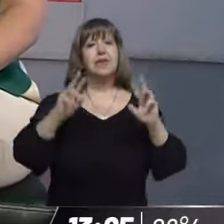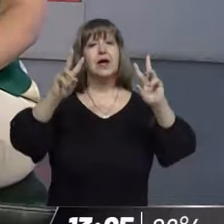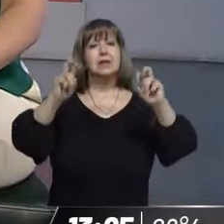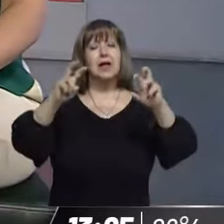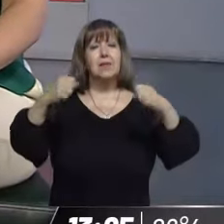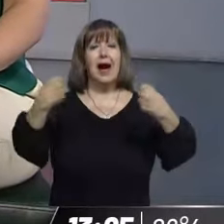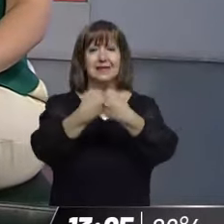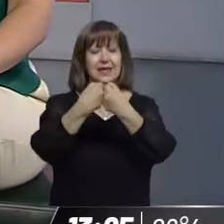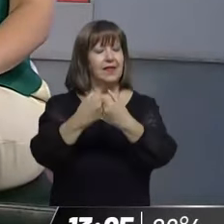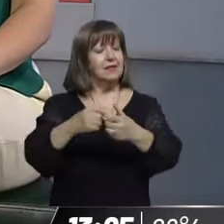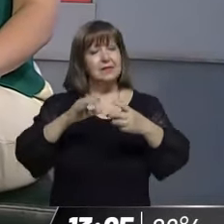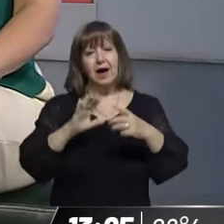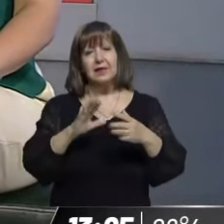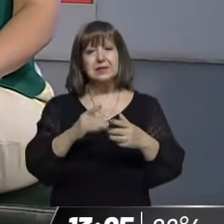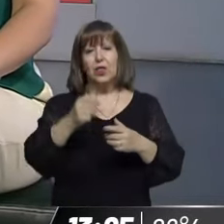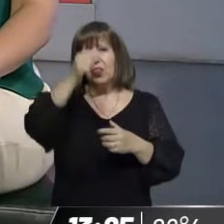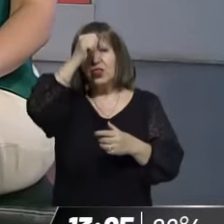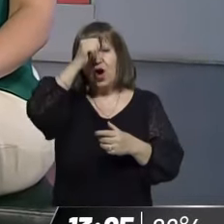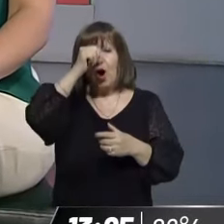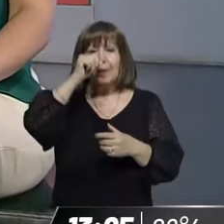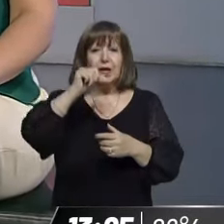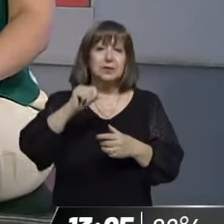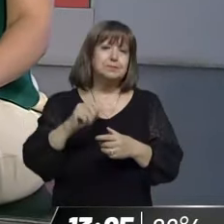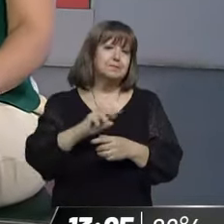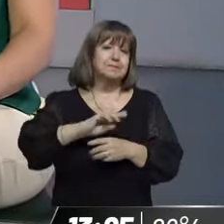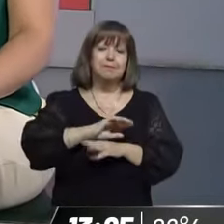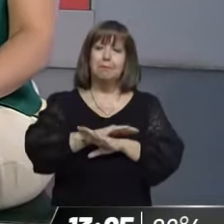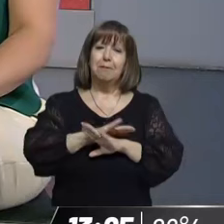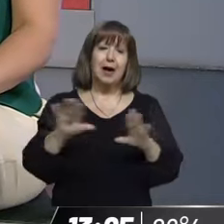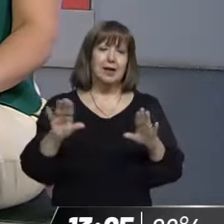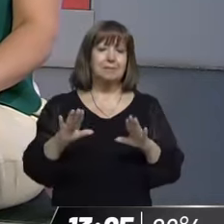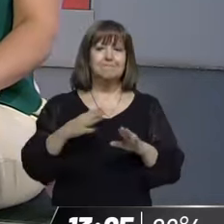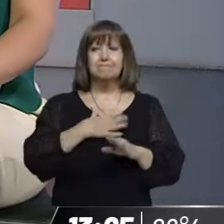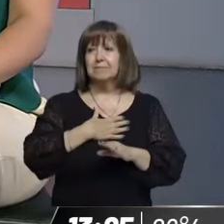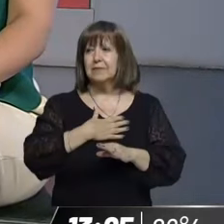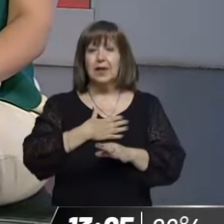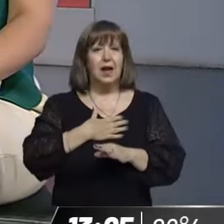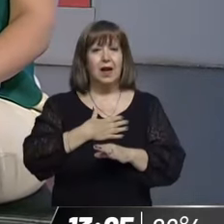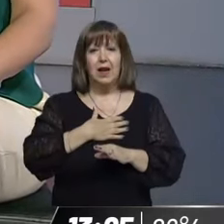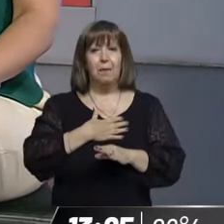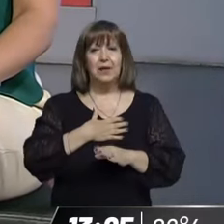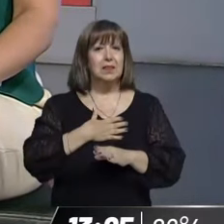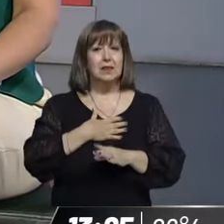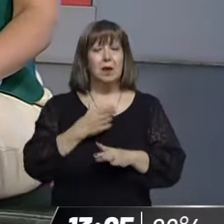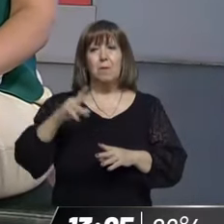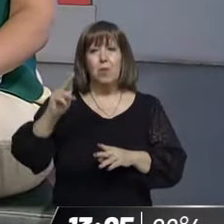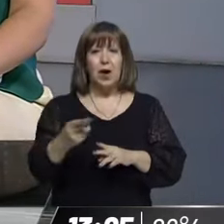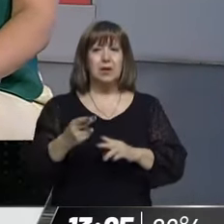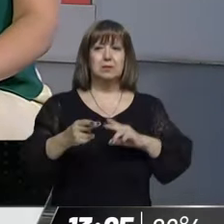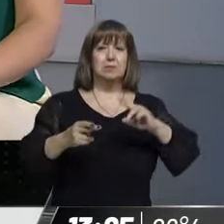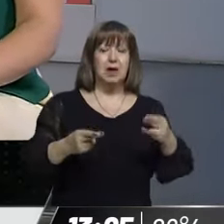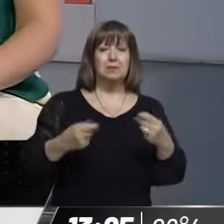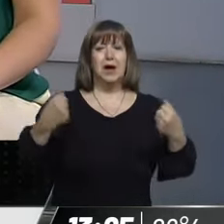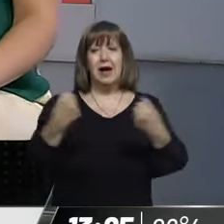del accidente nuestro de cada día, un domingo trágico en la provincia de Mendoza. Lamentablemente no hay tregua para las víctimas fatales a causa